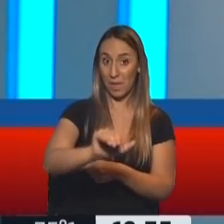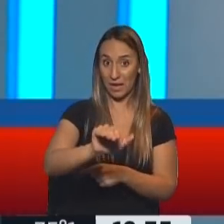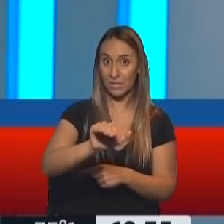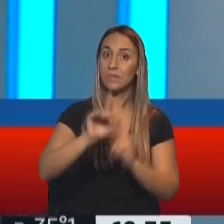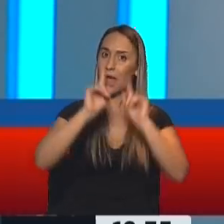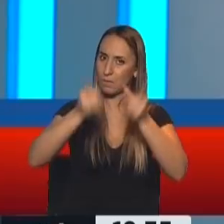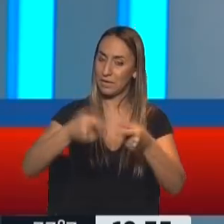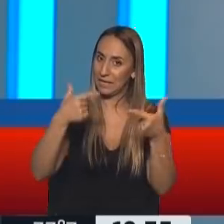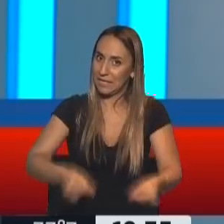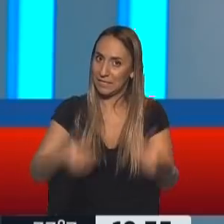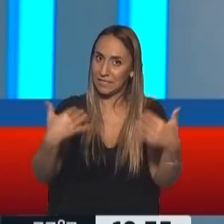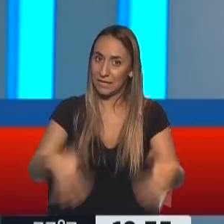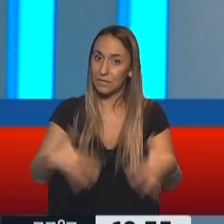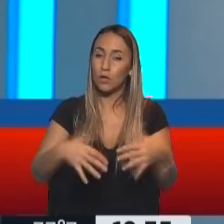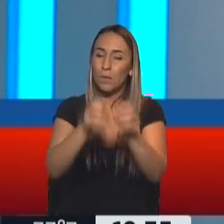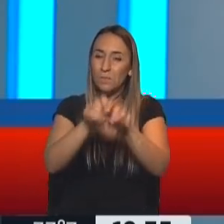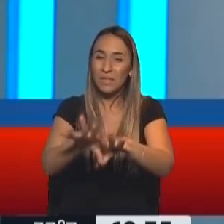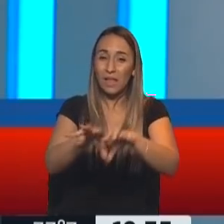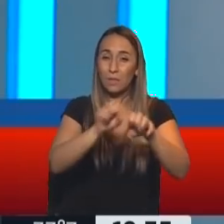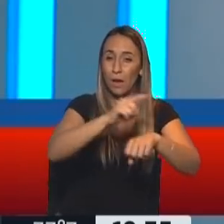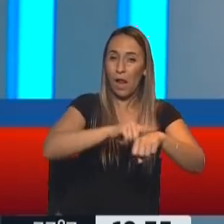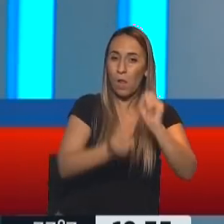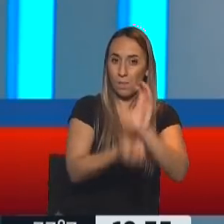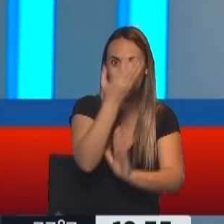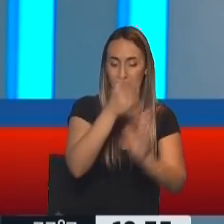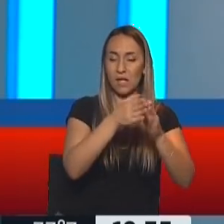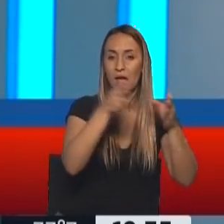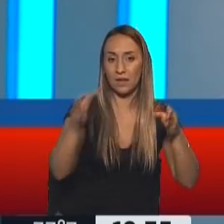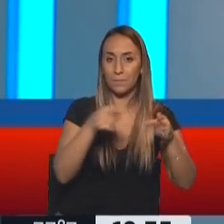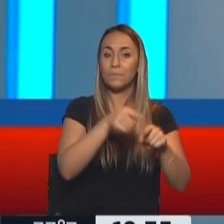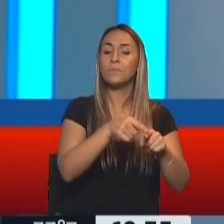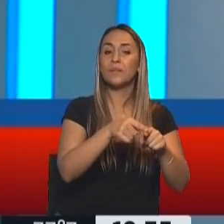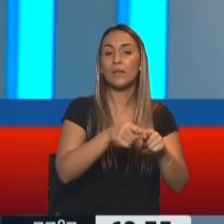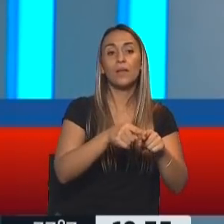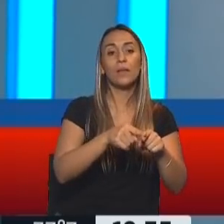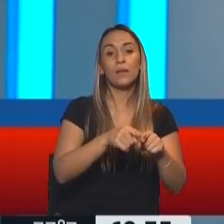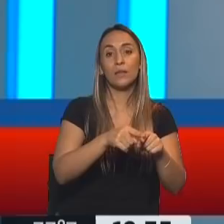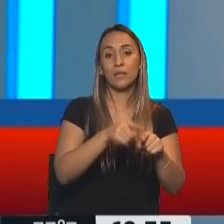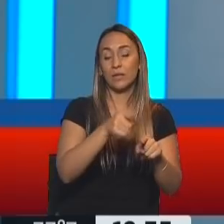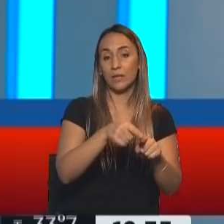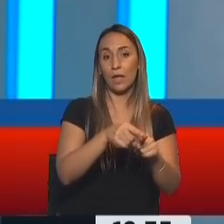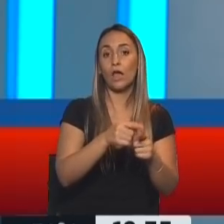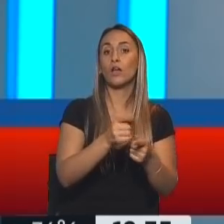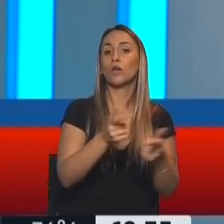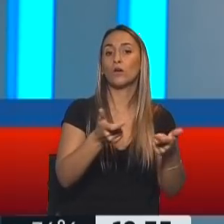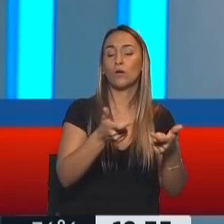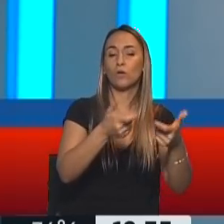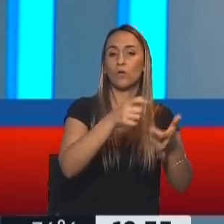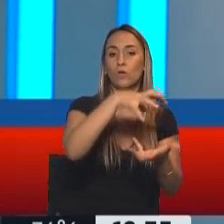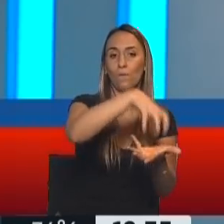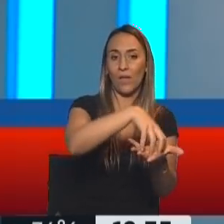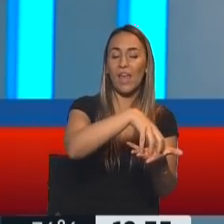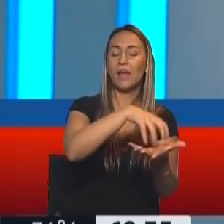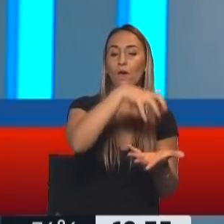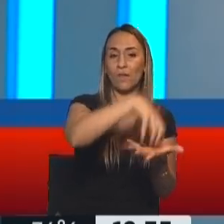comenzar ya en horas de la mañana con la presencia de los trabajadores, la Confederación General de Trabajo y la